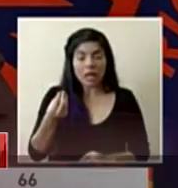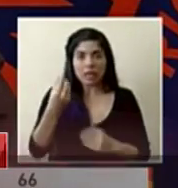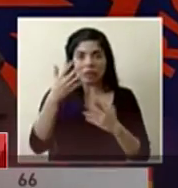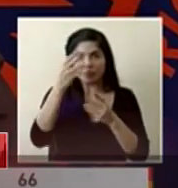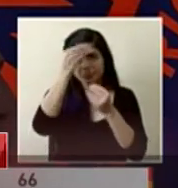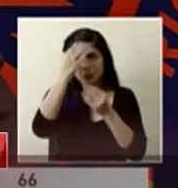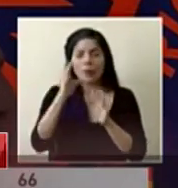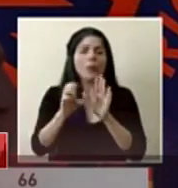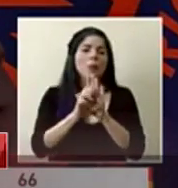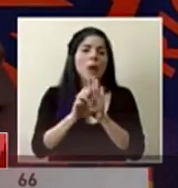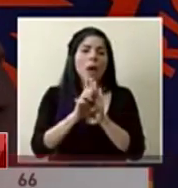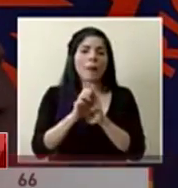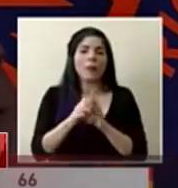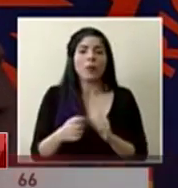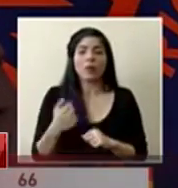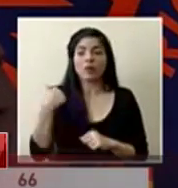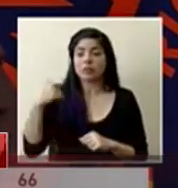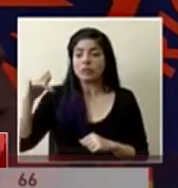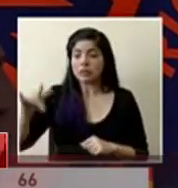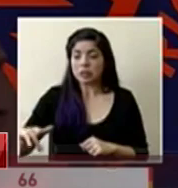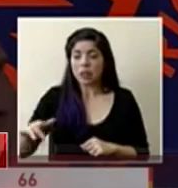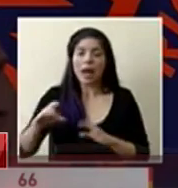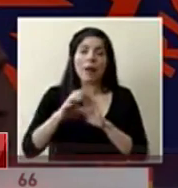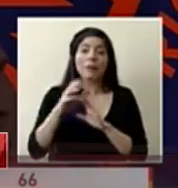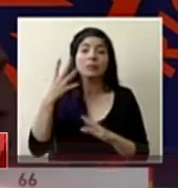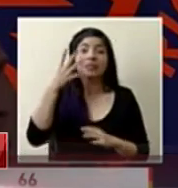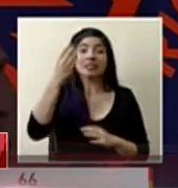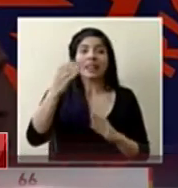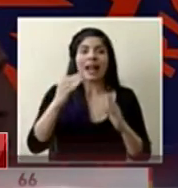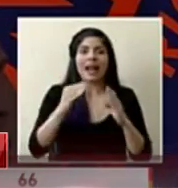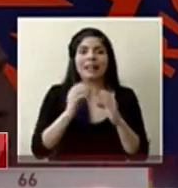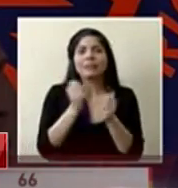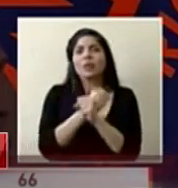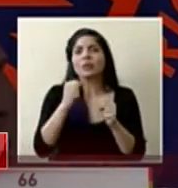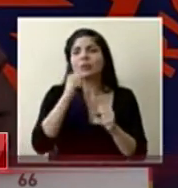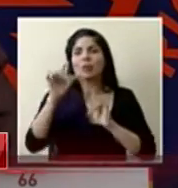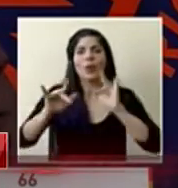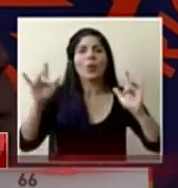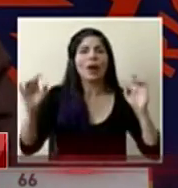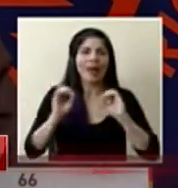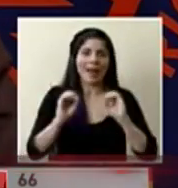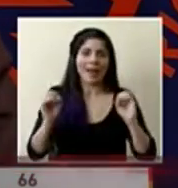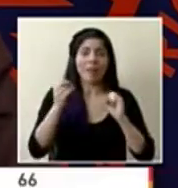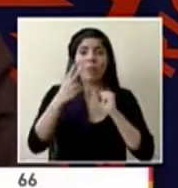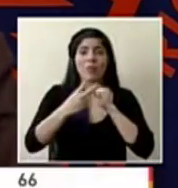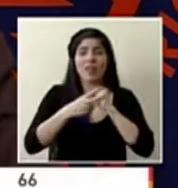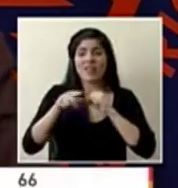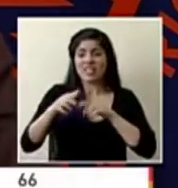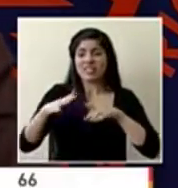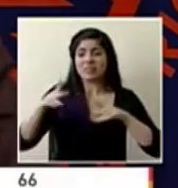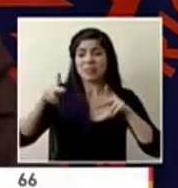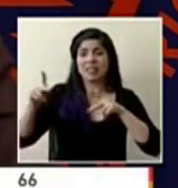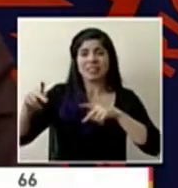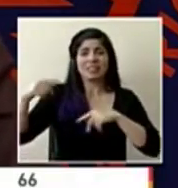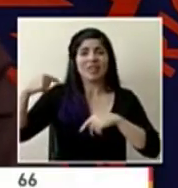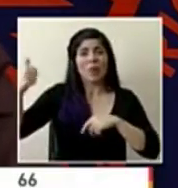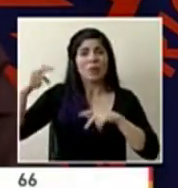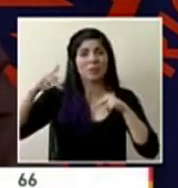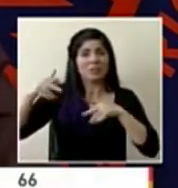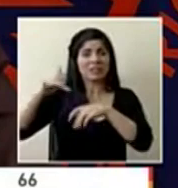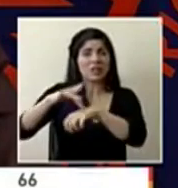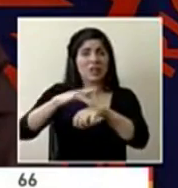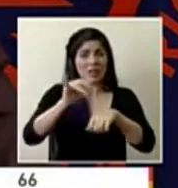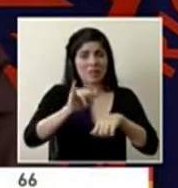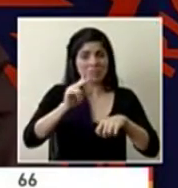asunto de, por ejemplo, tocó un objeto. Cuando uno sale de la casa es imposible no tocar objetos, que muchas veces son de uso común, de uso frecuente con otras personas.